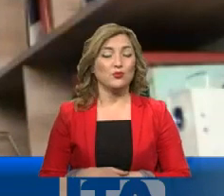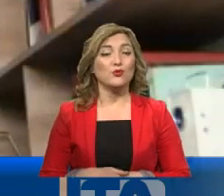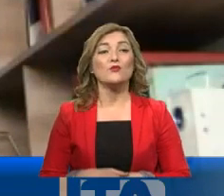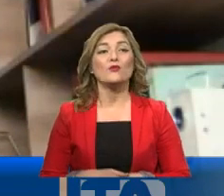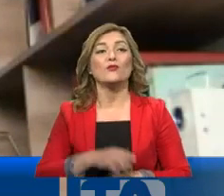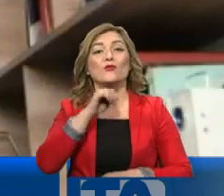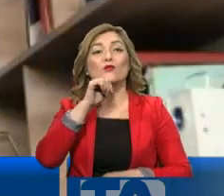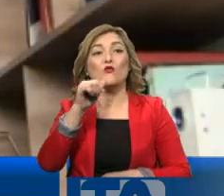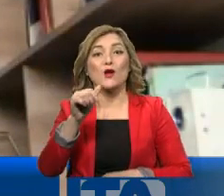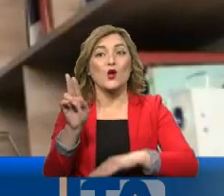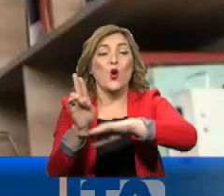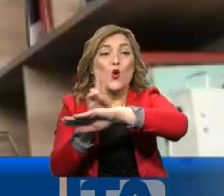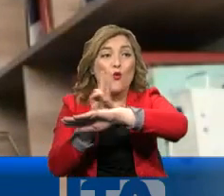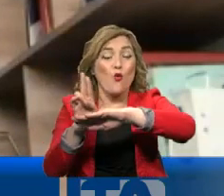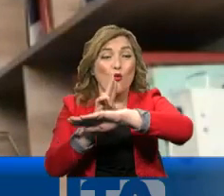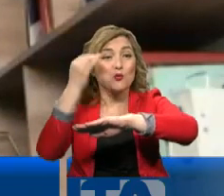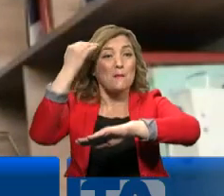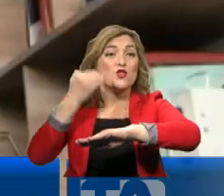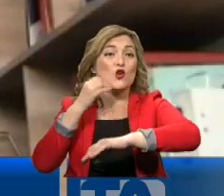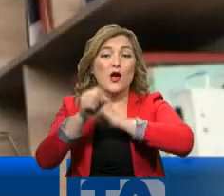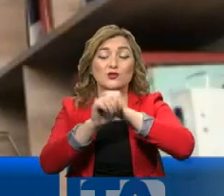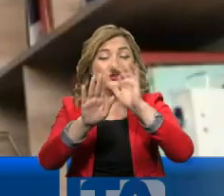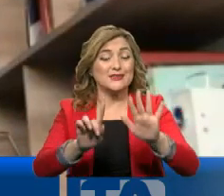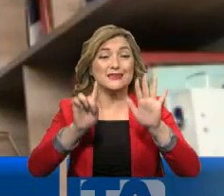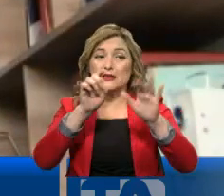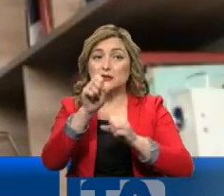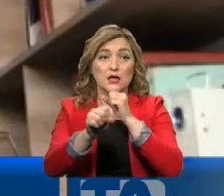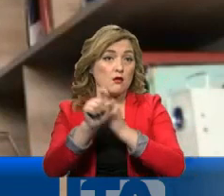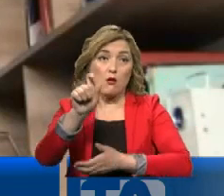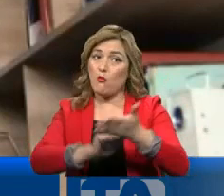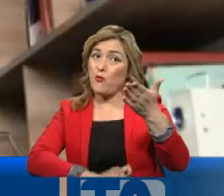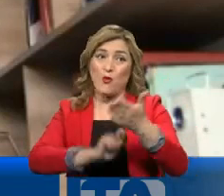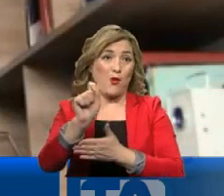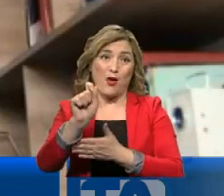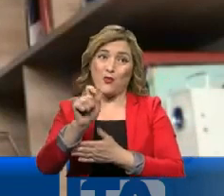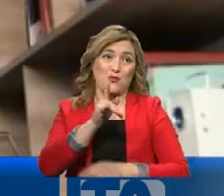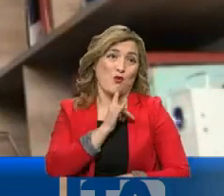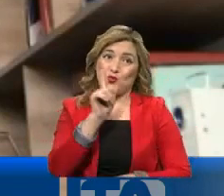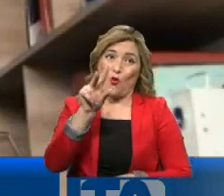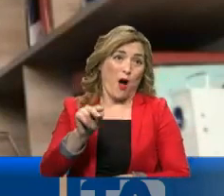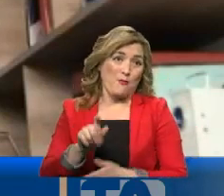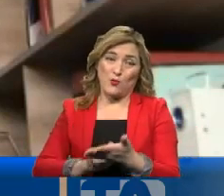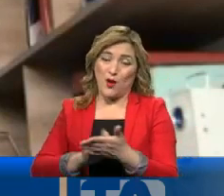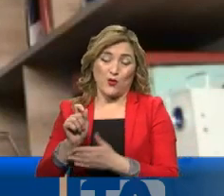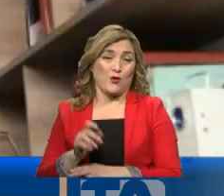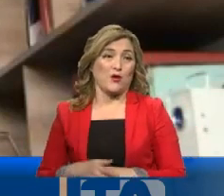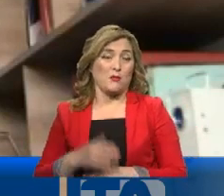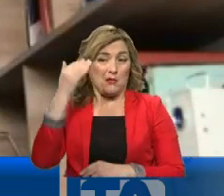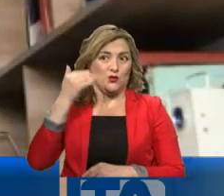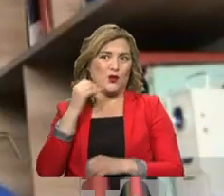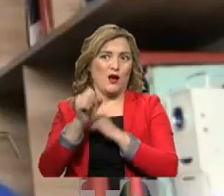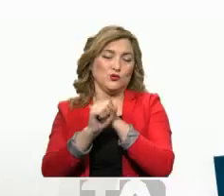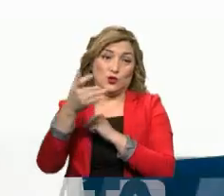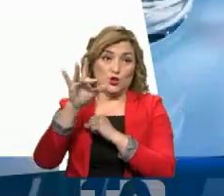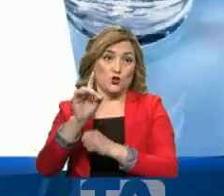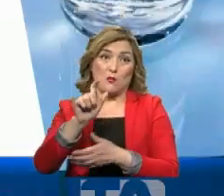su uso en niños menores de 16 años en los Estados Unidos. En el Ecuador, jóvenes obviamente menores de